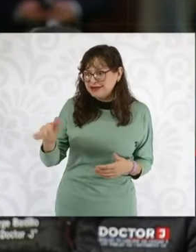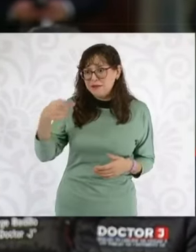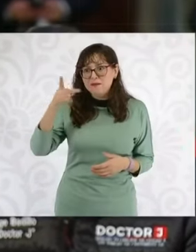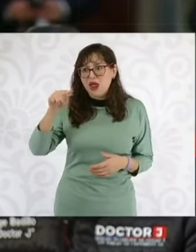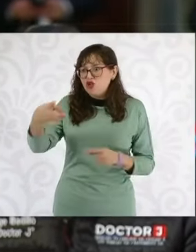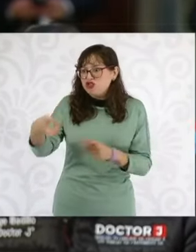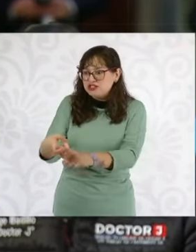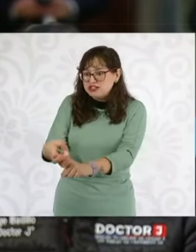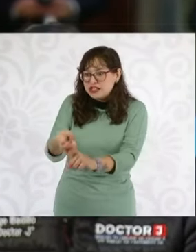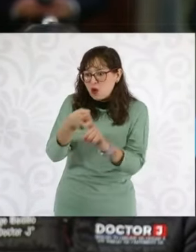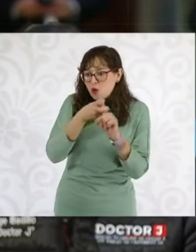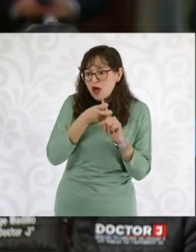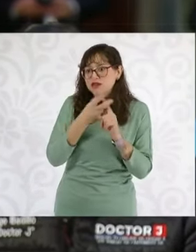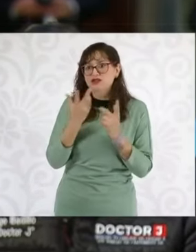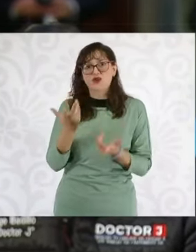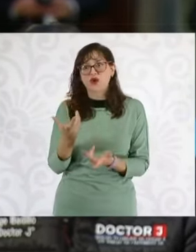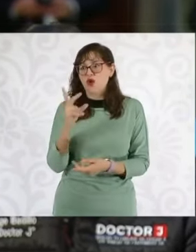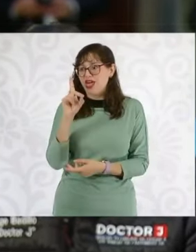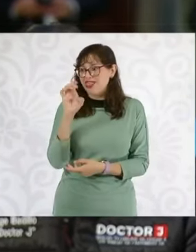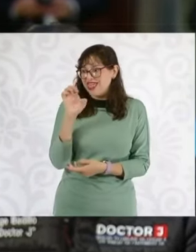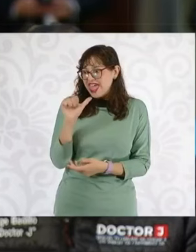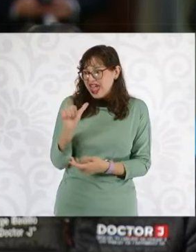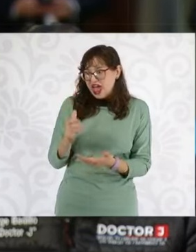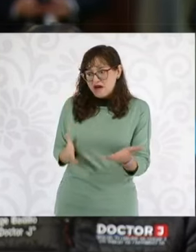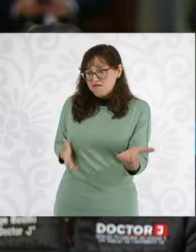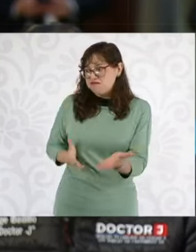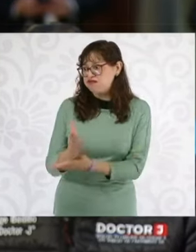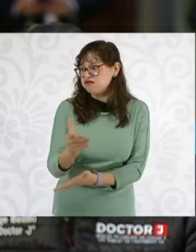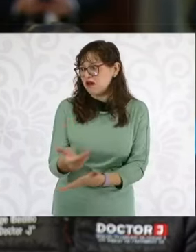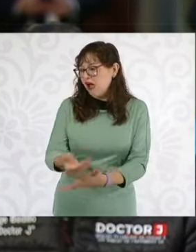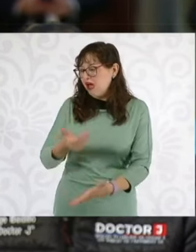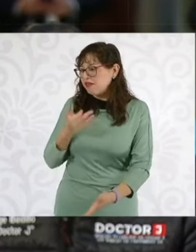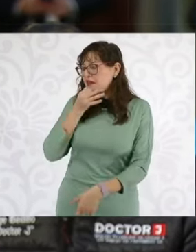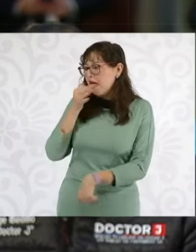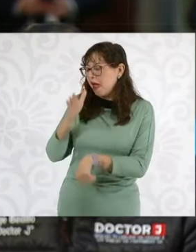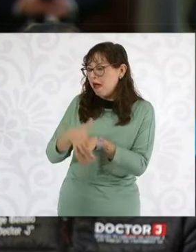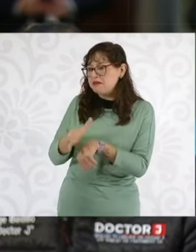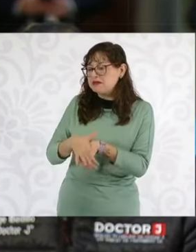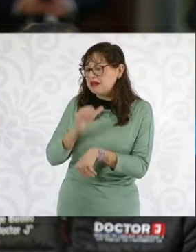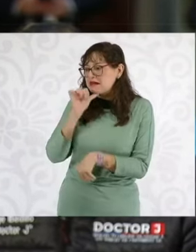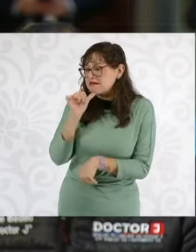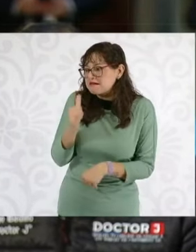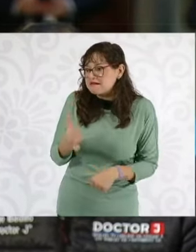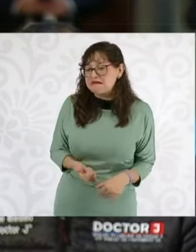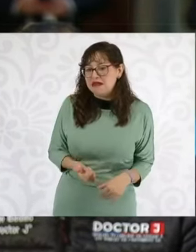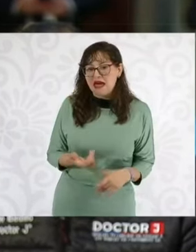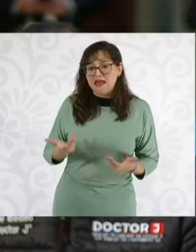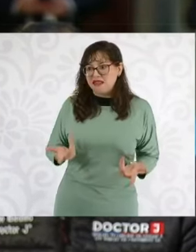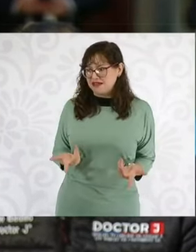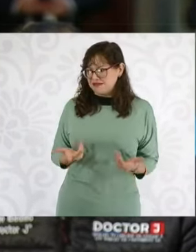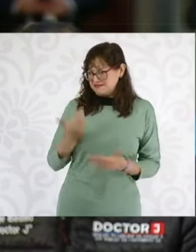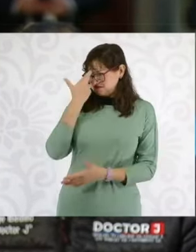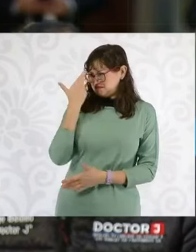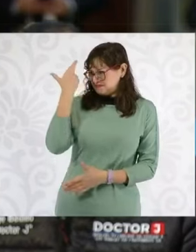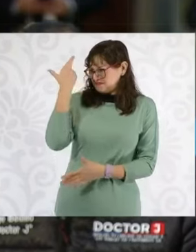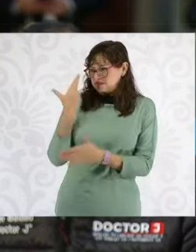DEA participaron en territorio mexicano sin avisar al gobierno federal, lo que implicaría pues una violación